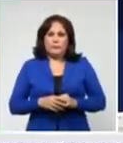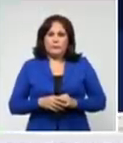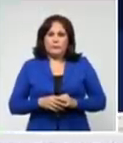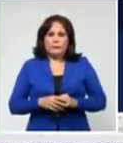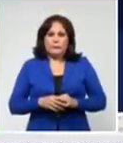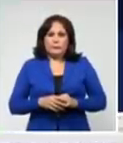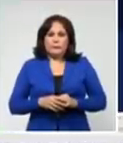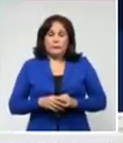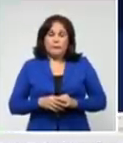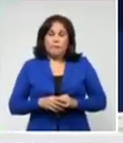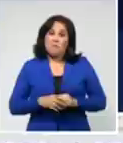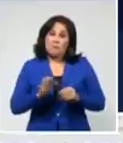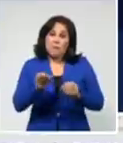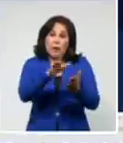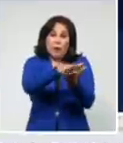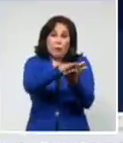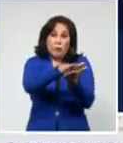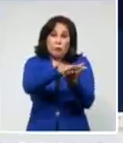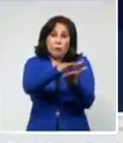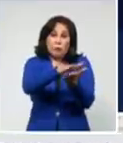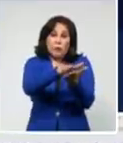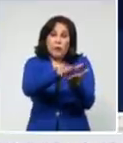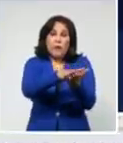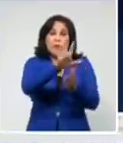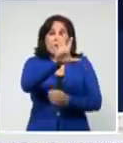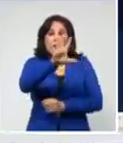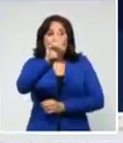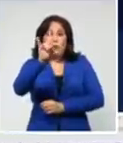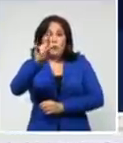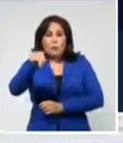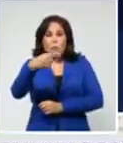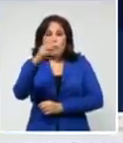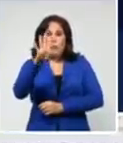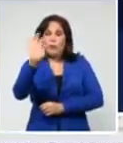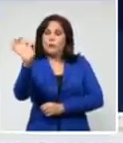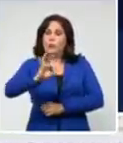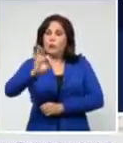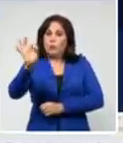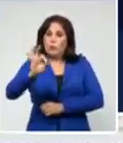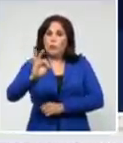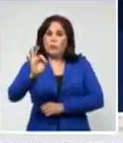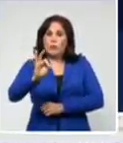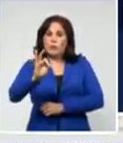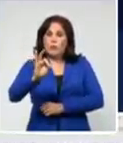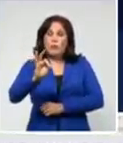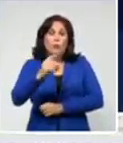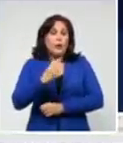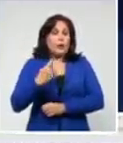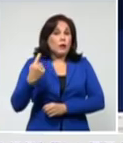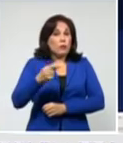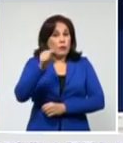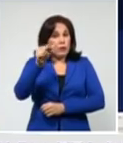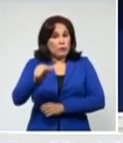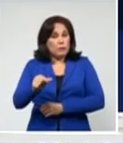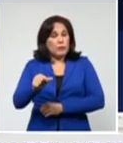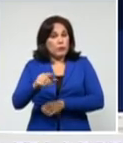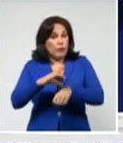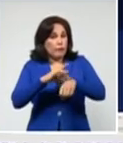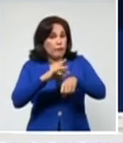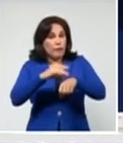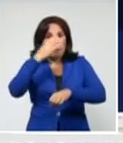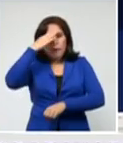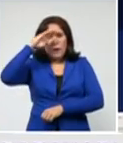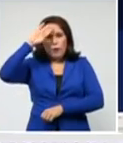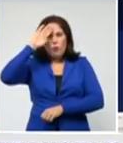Con esto, ya en el acumulado, el 59,4% de todos los casos diagnosticados en Cuba están en